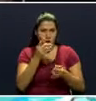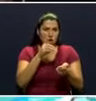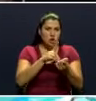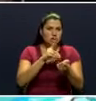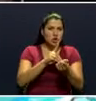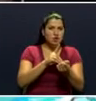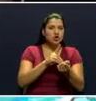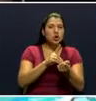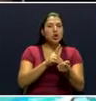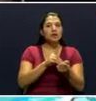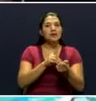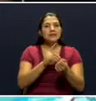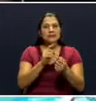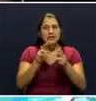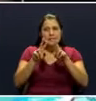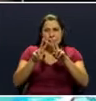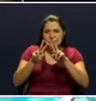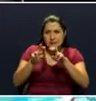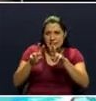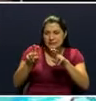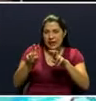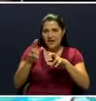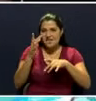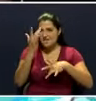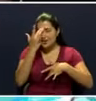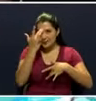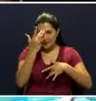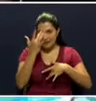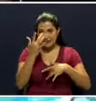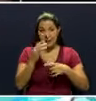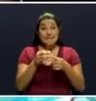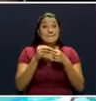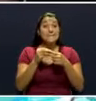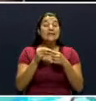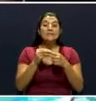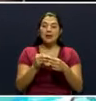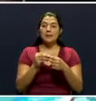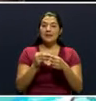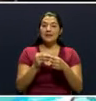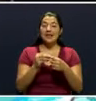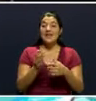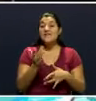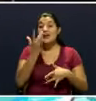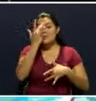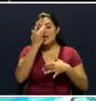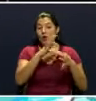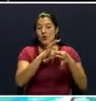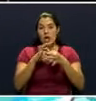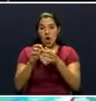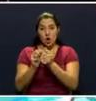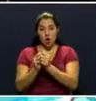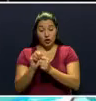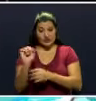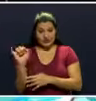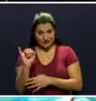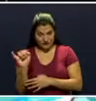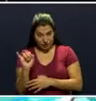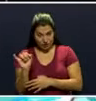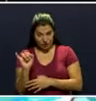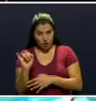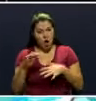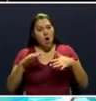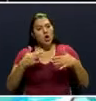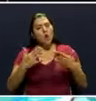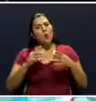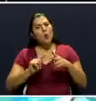las epidemias de enfermedades, principalmente las enfermedades infecciosas. ¿Cómo nace